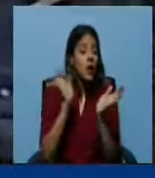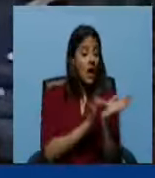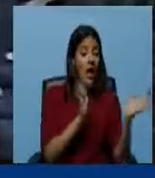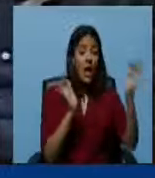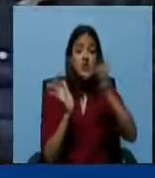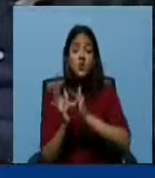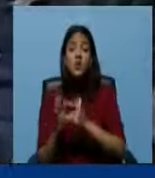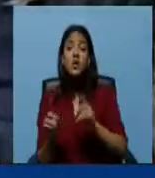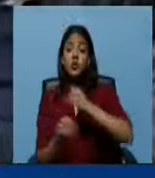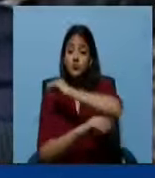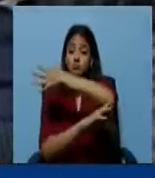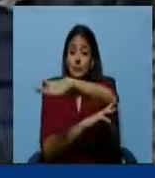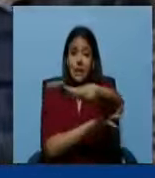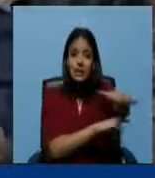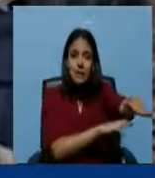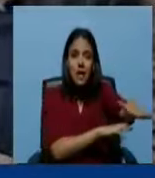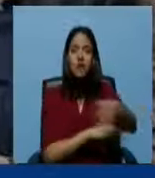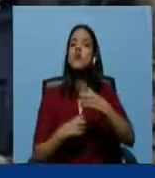desierto.